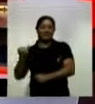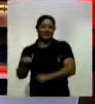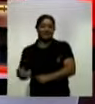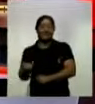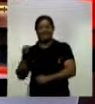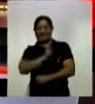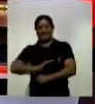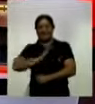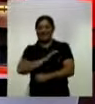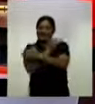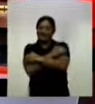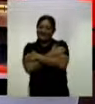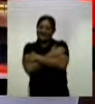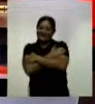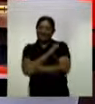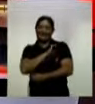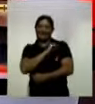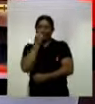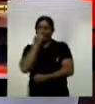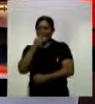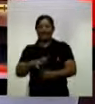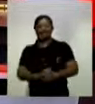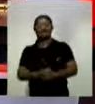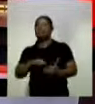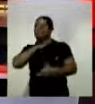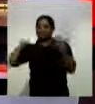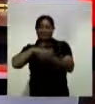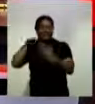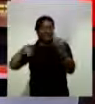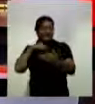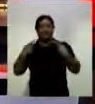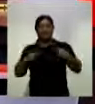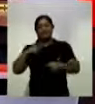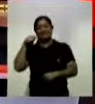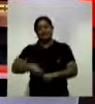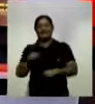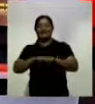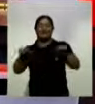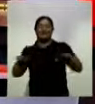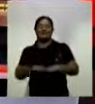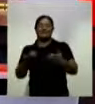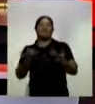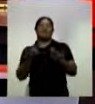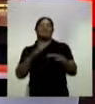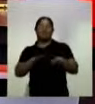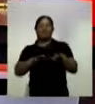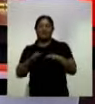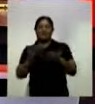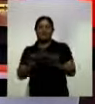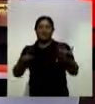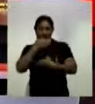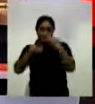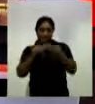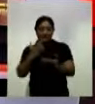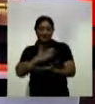Muchas felicidades, un abrazo muy afectuoso. Claro que sí, un abrazo por parte de todos los que realizamos Ahora Noticias, también a la maestra